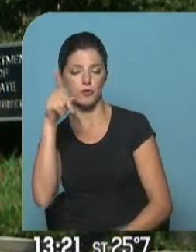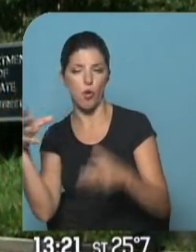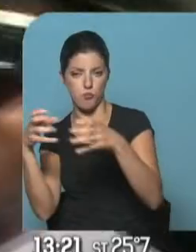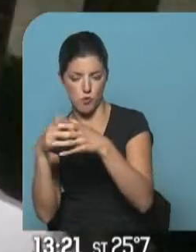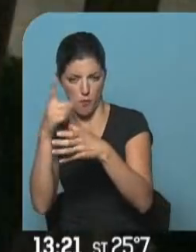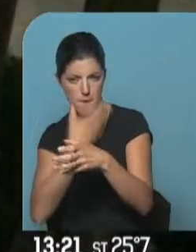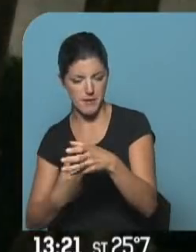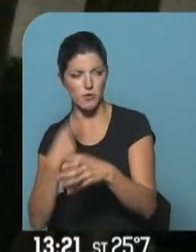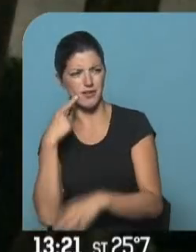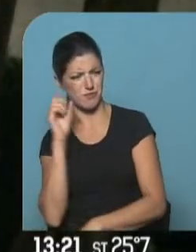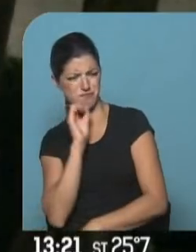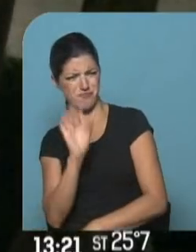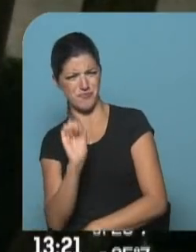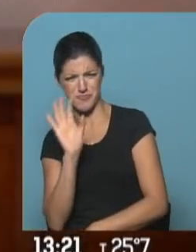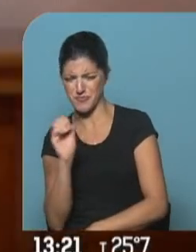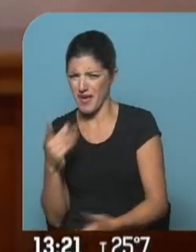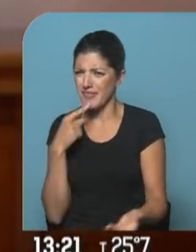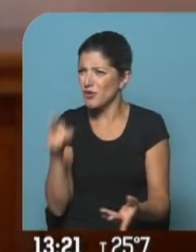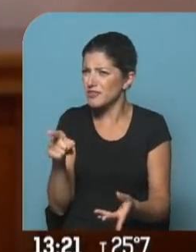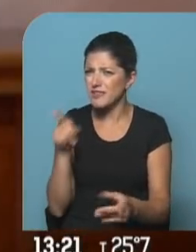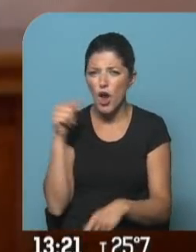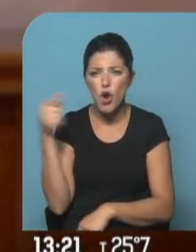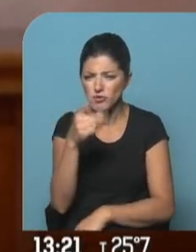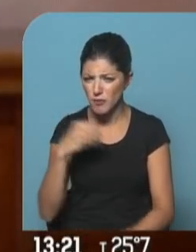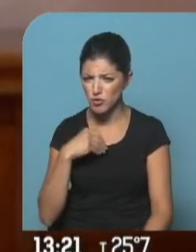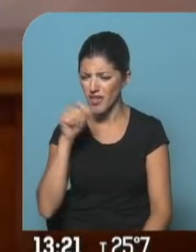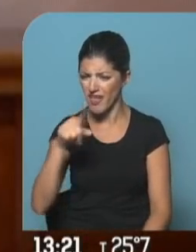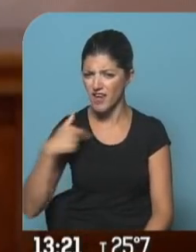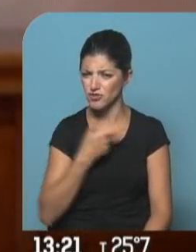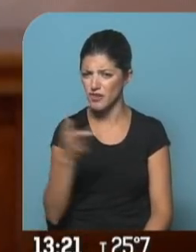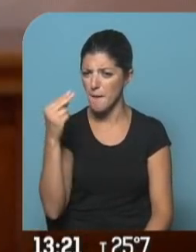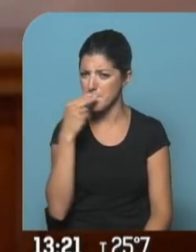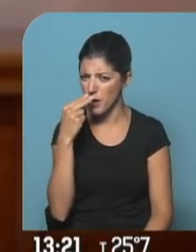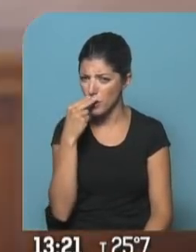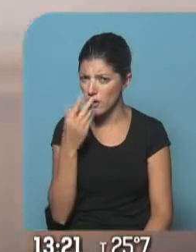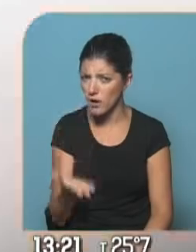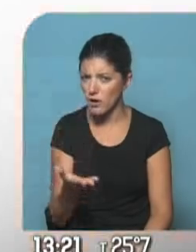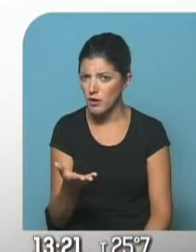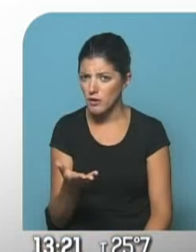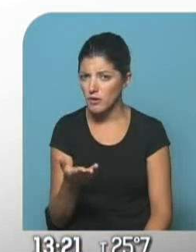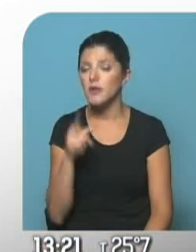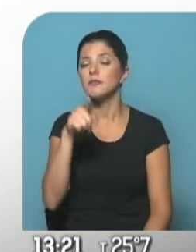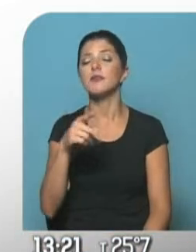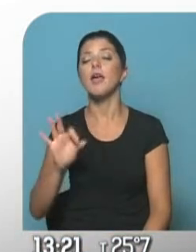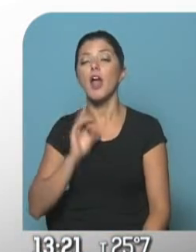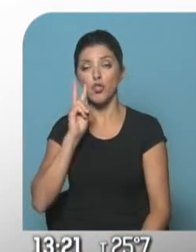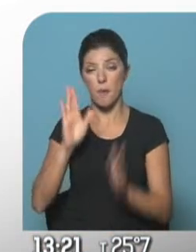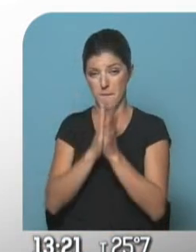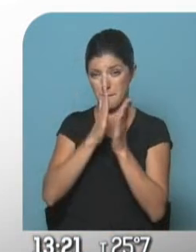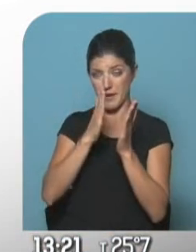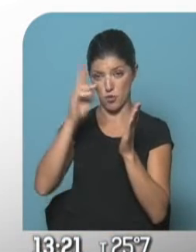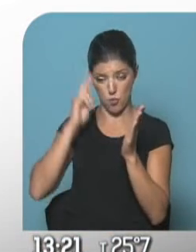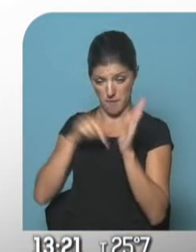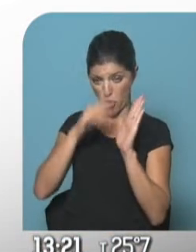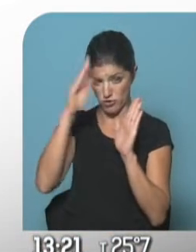del tribunal, declarando que menosprecia la voluntad del pueblo boliviano expresada en la Constitución de 2009 y el referéndum